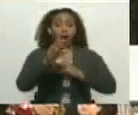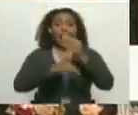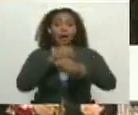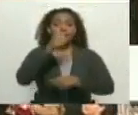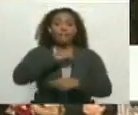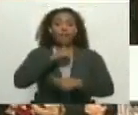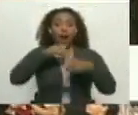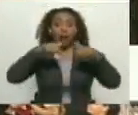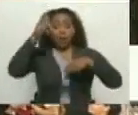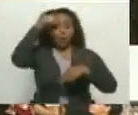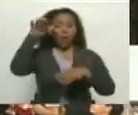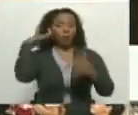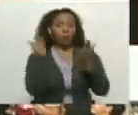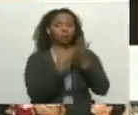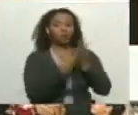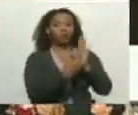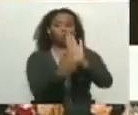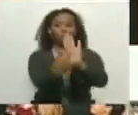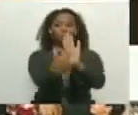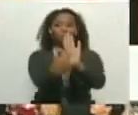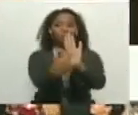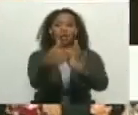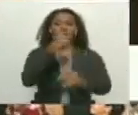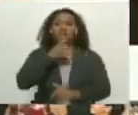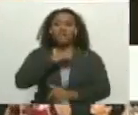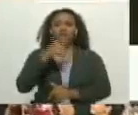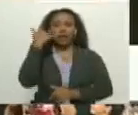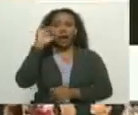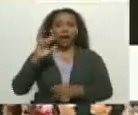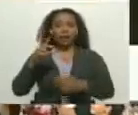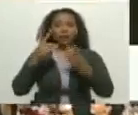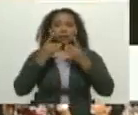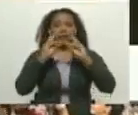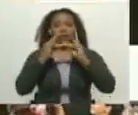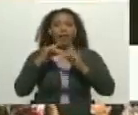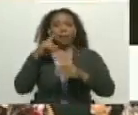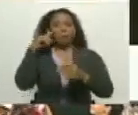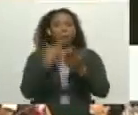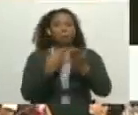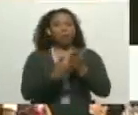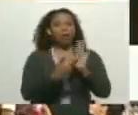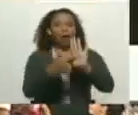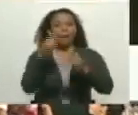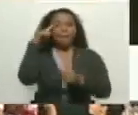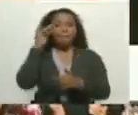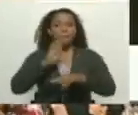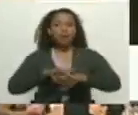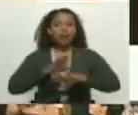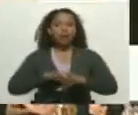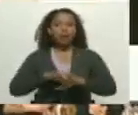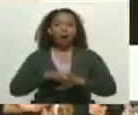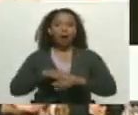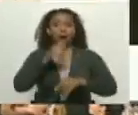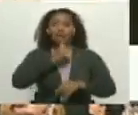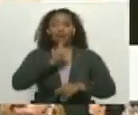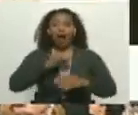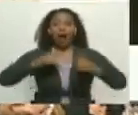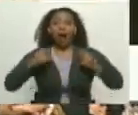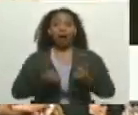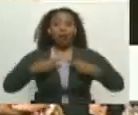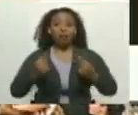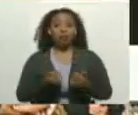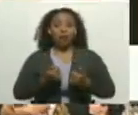este pueblo ha demostrado que no es una resistencia, me voy a tirar en el chinchorro para ver qué es lo que pasa. Es una resistencia activa, una resistencia